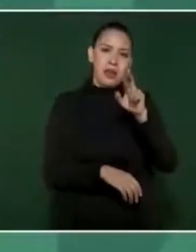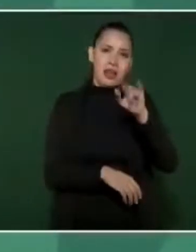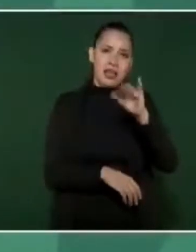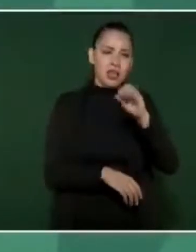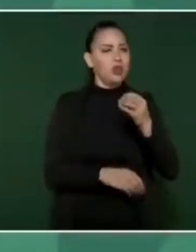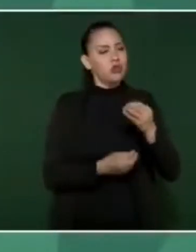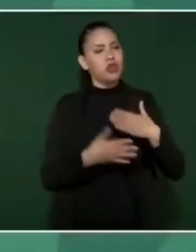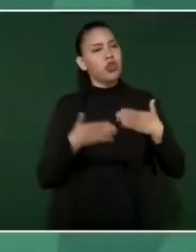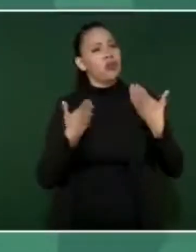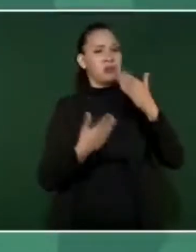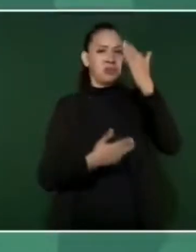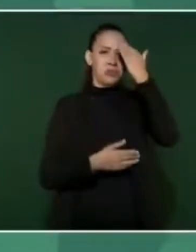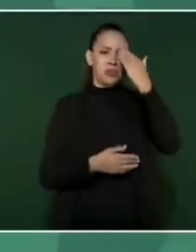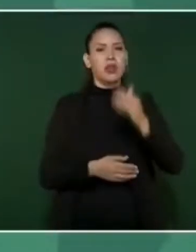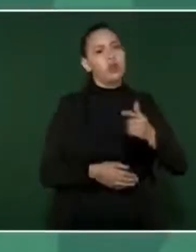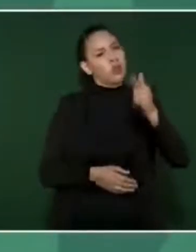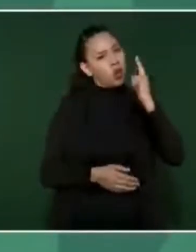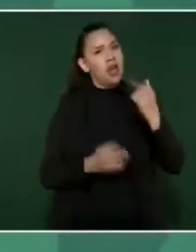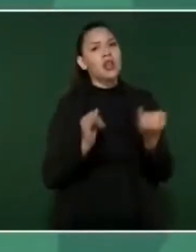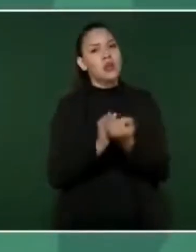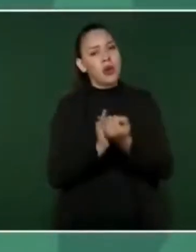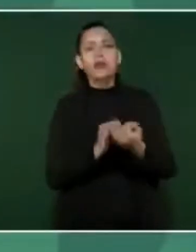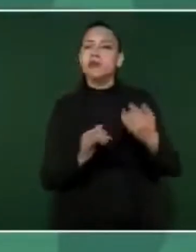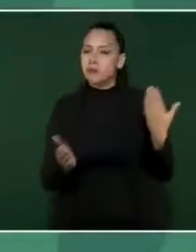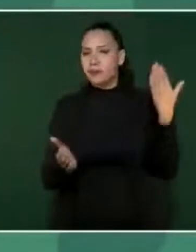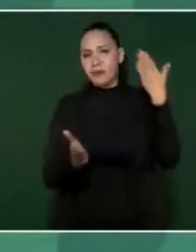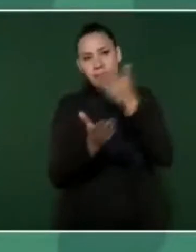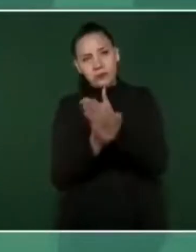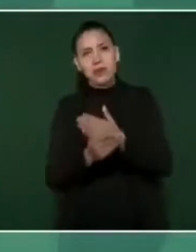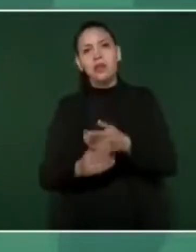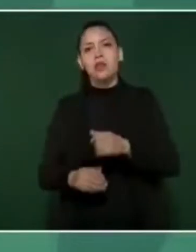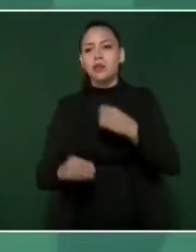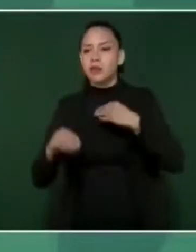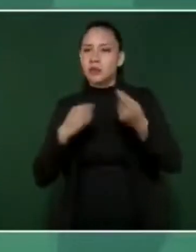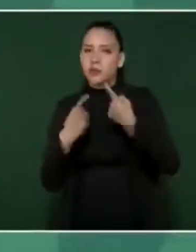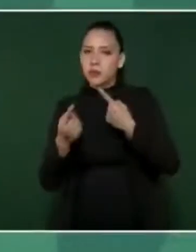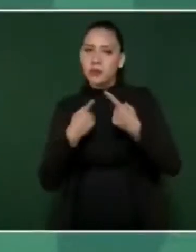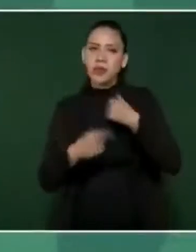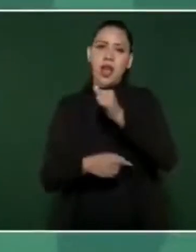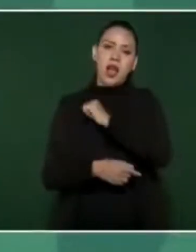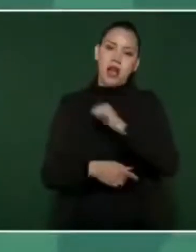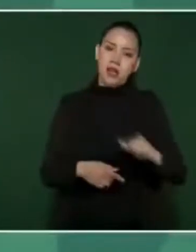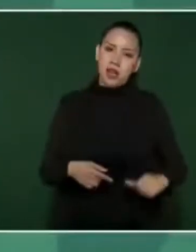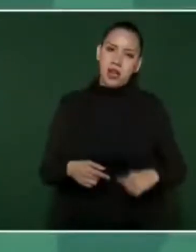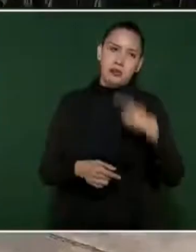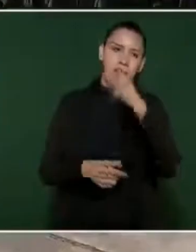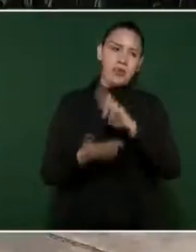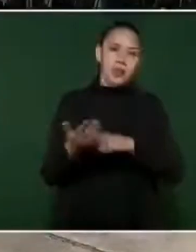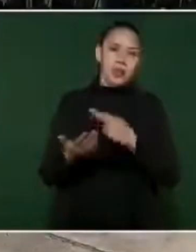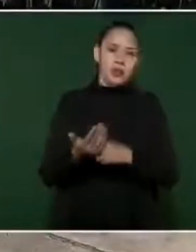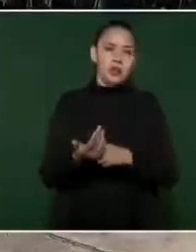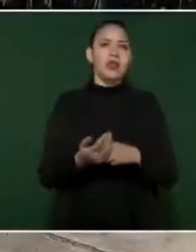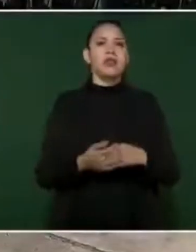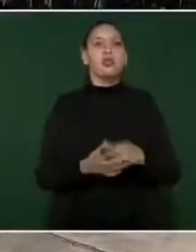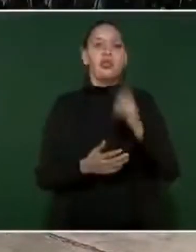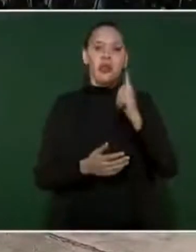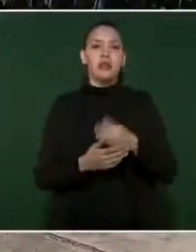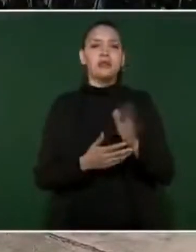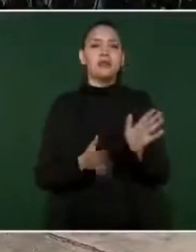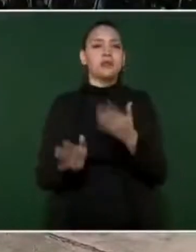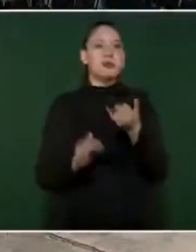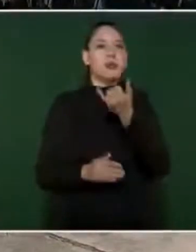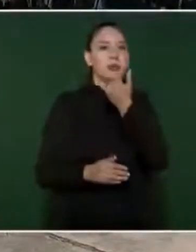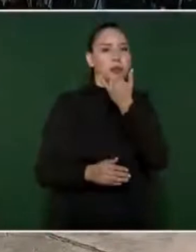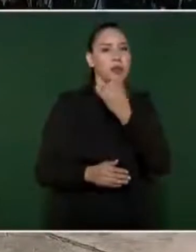también de acuerdo con el presidente municipal, pero sí vamos a atender estos No se me pregunta una pregunta, porque me planteamientos. dijeron que eran dos. ¿Puedo una